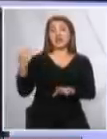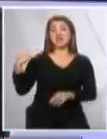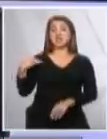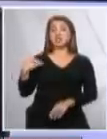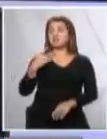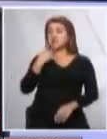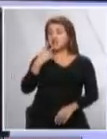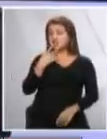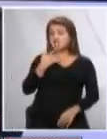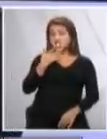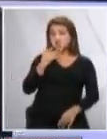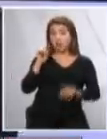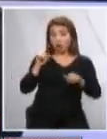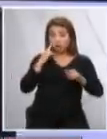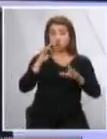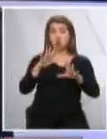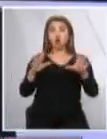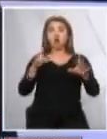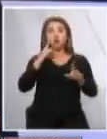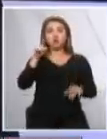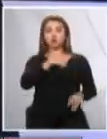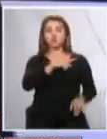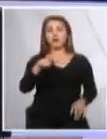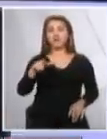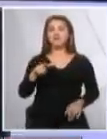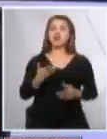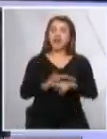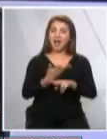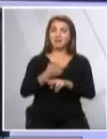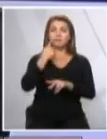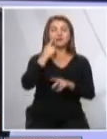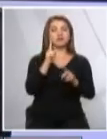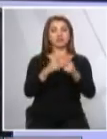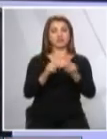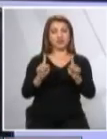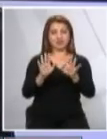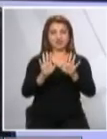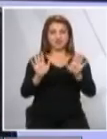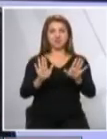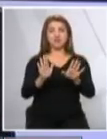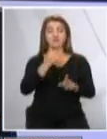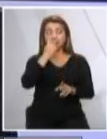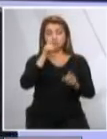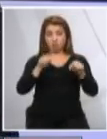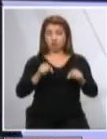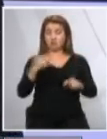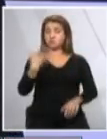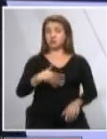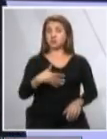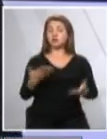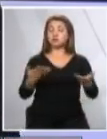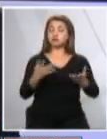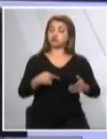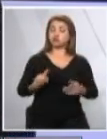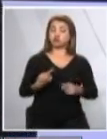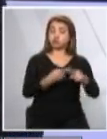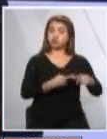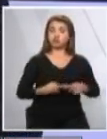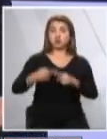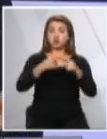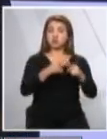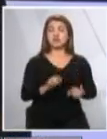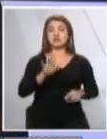ya todos nos enteramos, ya simplemente huele. Entonces, pero esa es toda la diferencia. Y nos parece relevante hoy día para como sociedad algo que